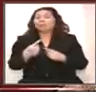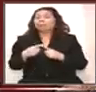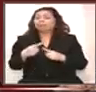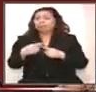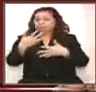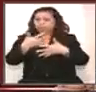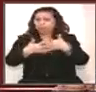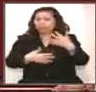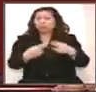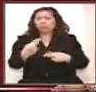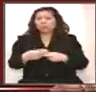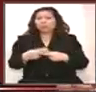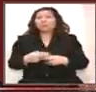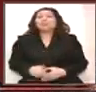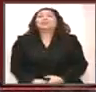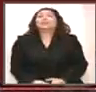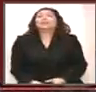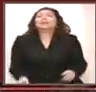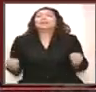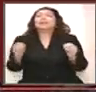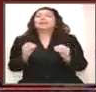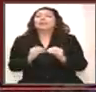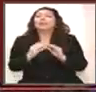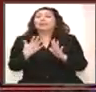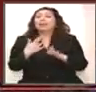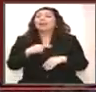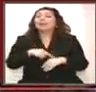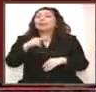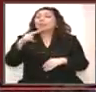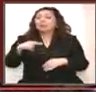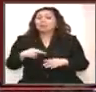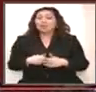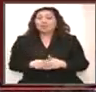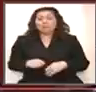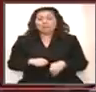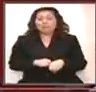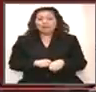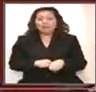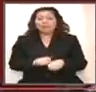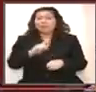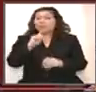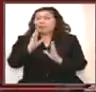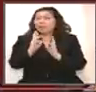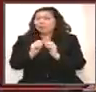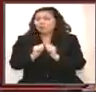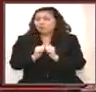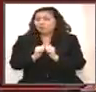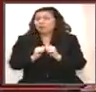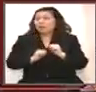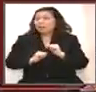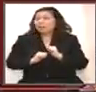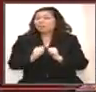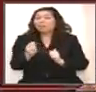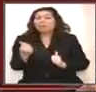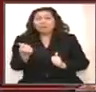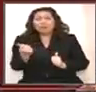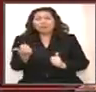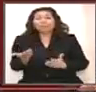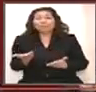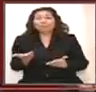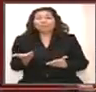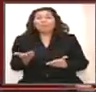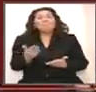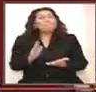variable denominadora en estas 10 regiones. La trata está asociada a actividades económicas de